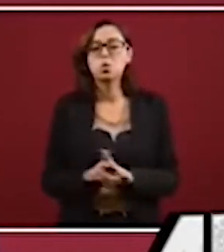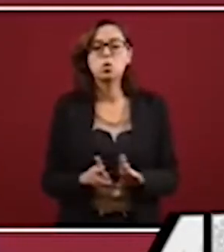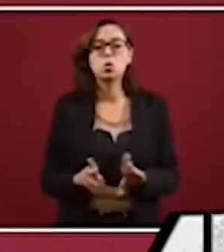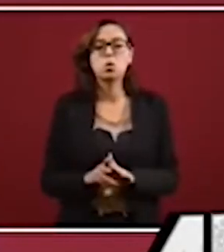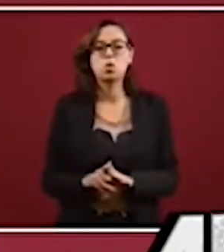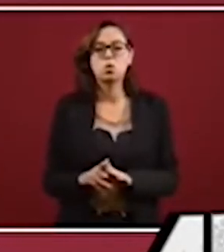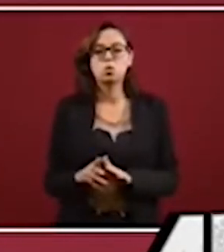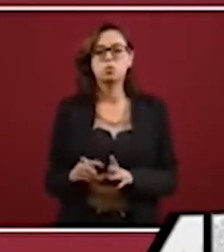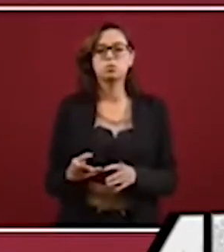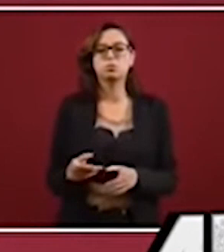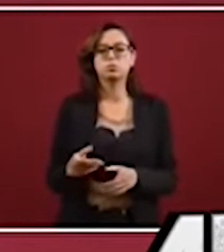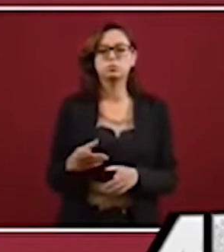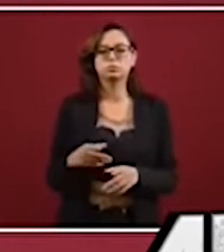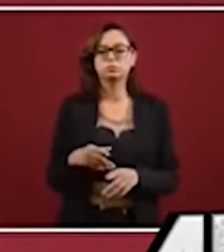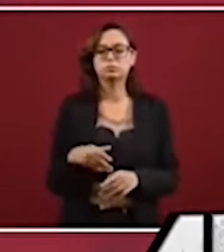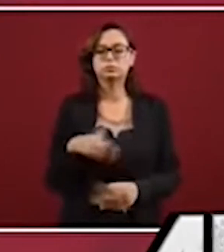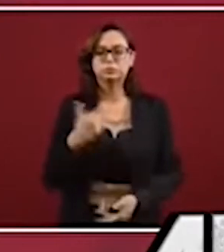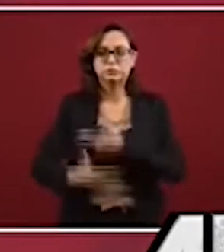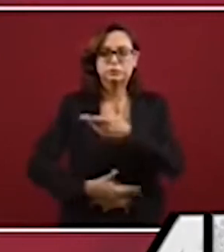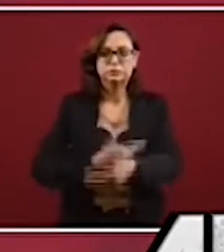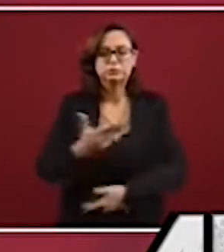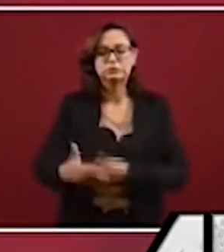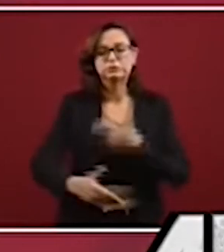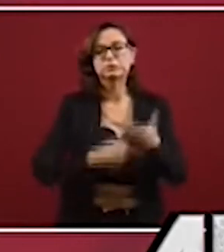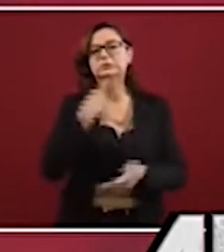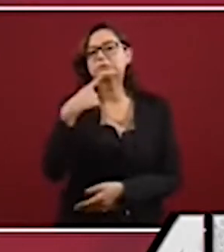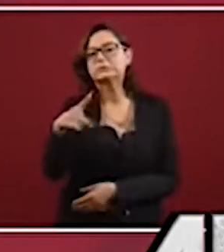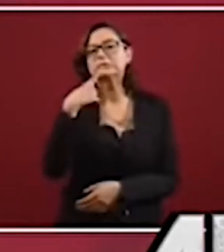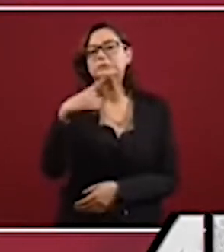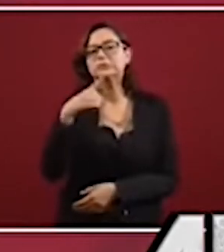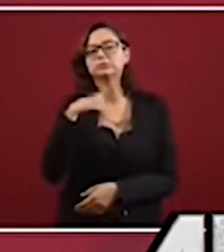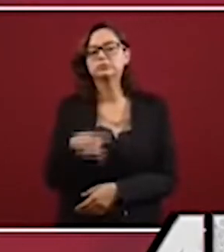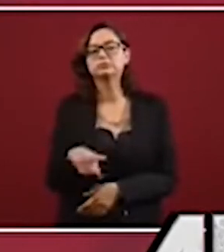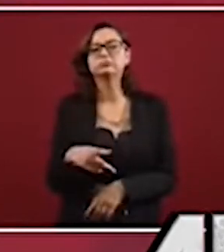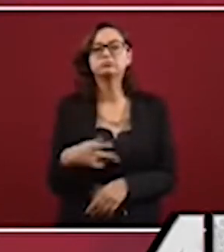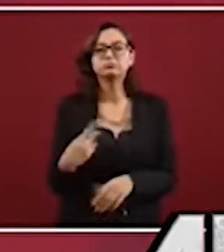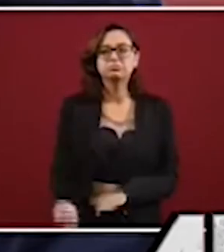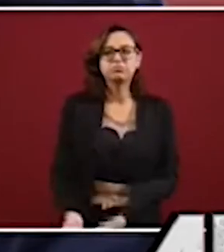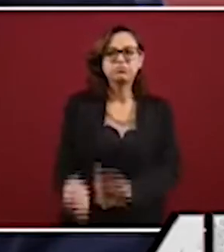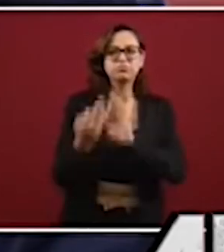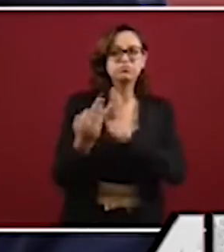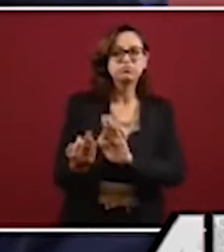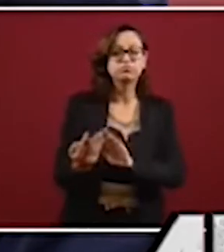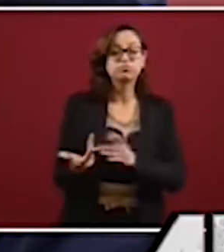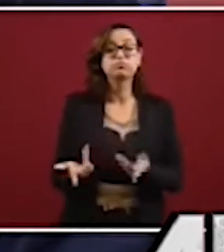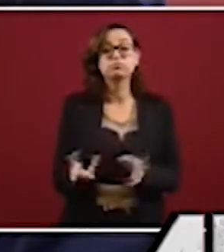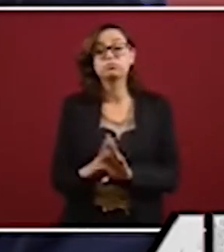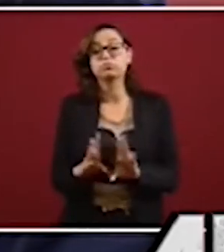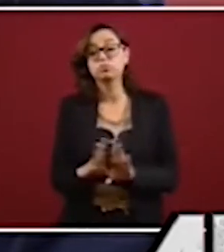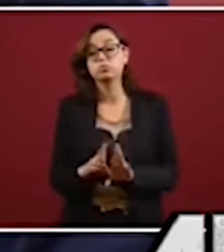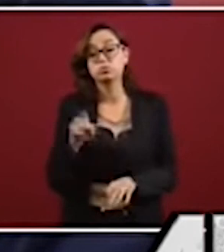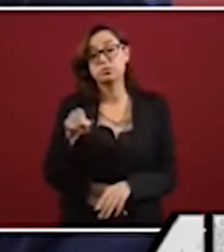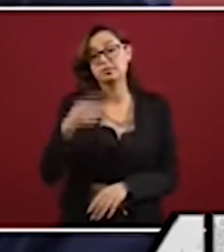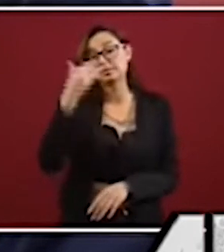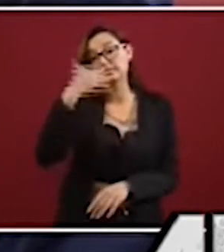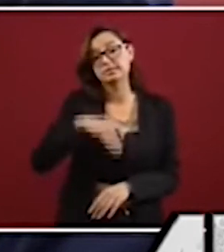responder a las denuncias presentadas sin que